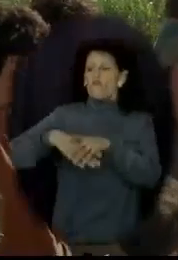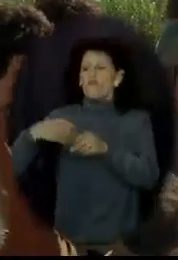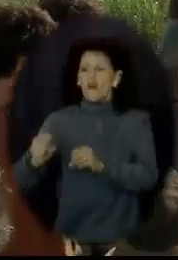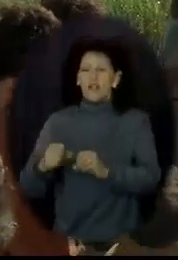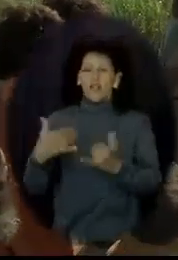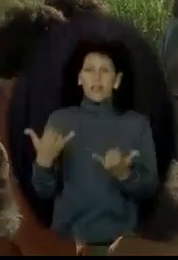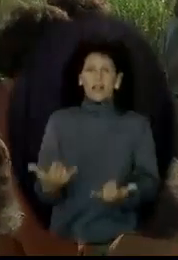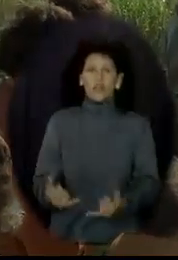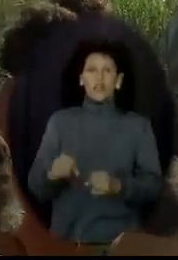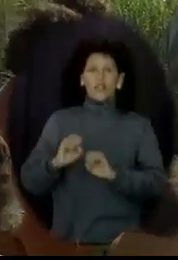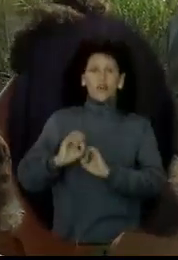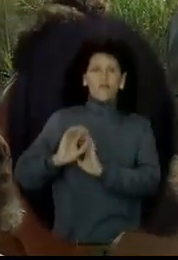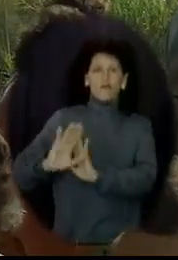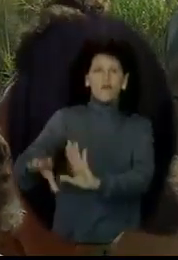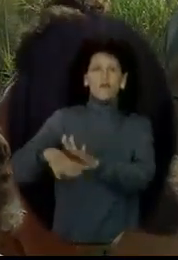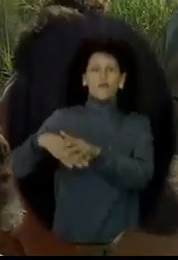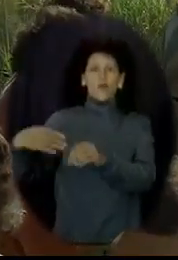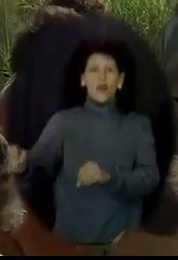¡Aléjate de aquí!